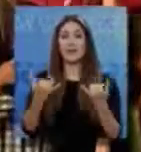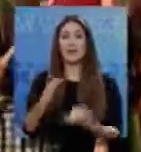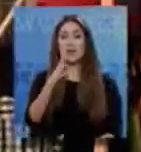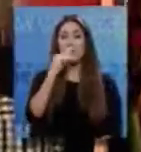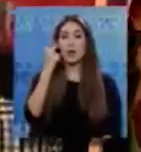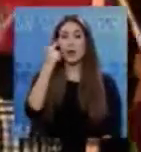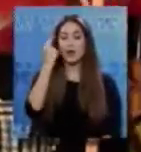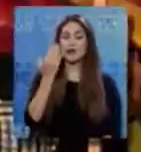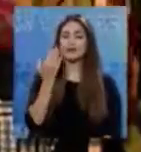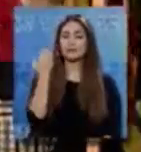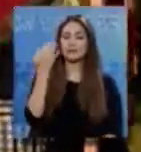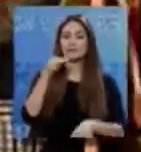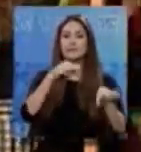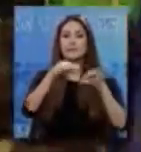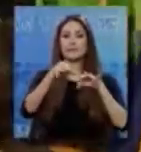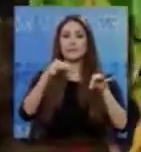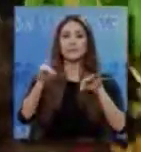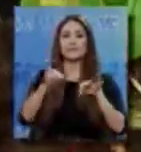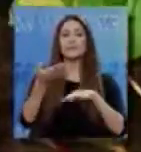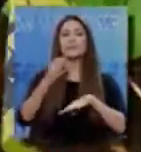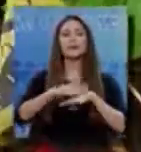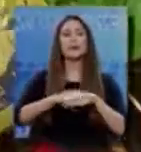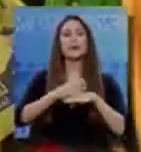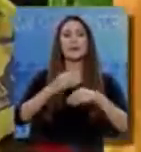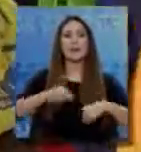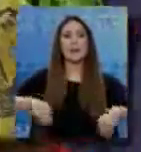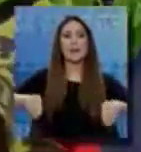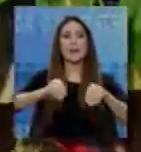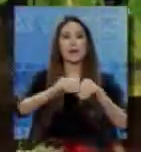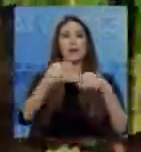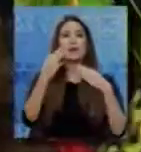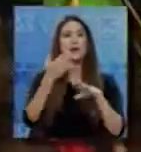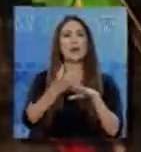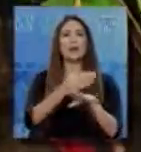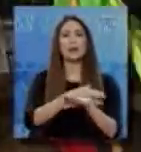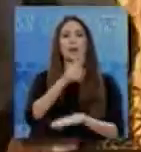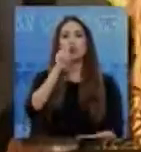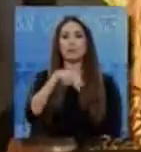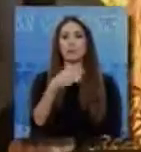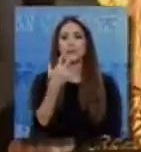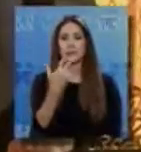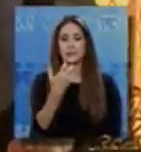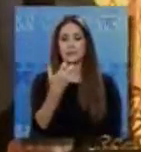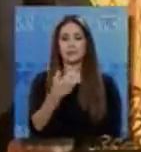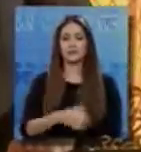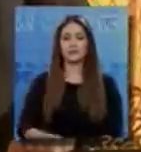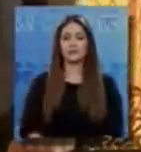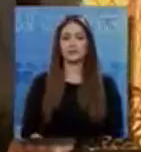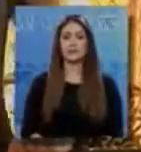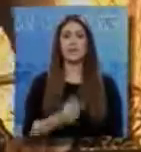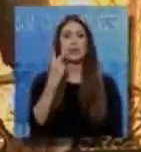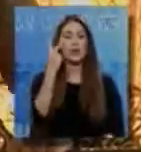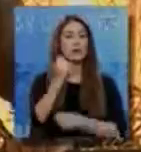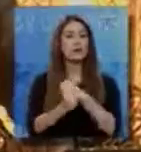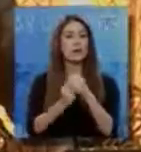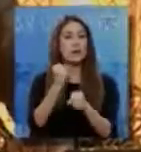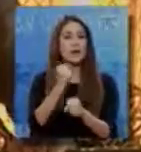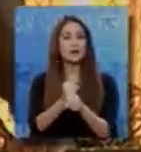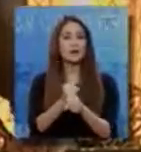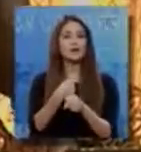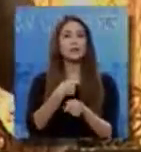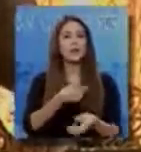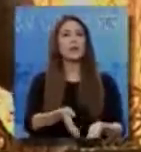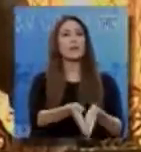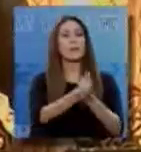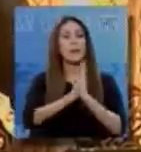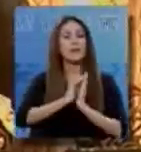Rafael Correa explicó que el sobrepago en la venta de los terrenos fue identificado en 2013. Llevamos más de 2 años pidiéndole a